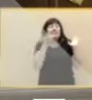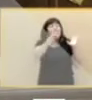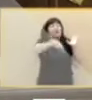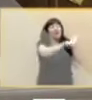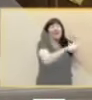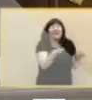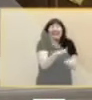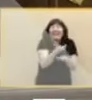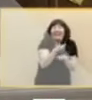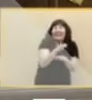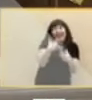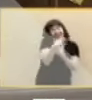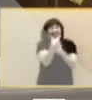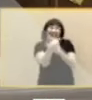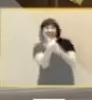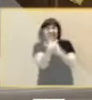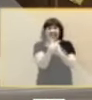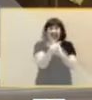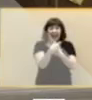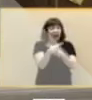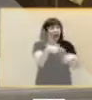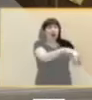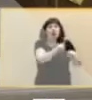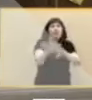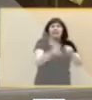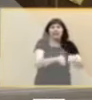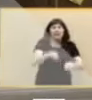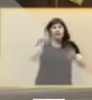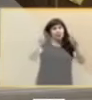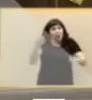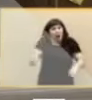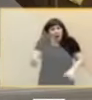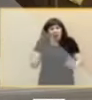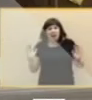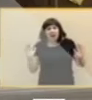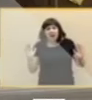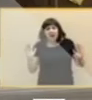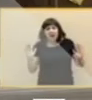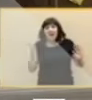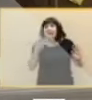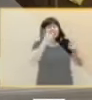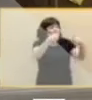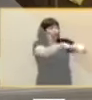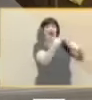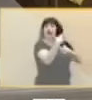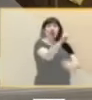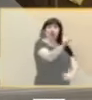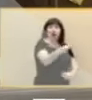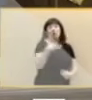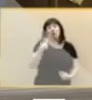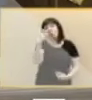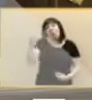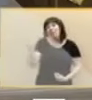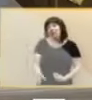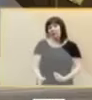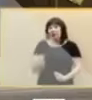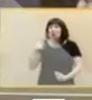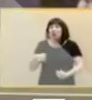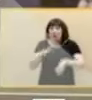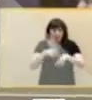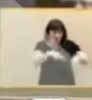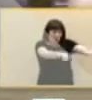magistrado de la Audiencia Nacional y sabes que se está torturando, tú tienes que presentar una denuncia, porque si no, el delito lo estás cometiendo tú, señor de Prada. Señor de